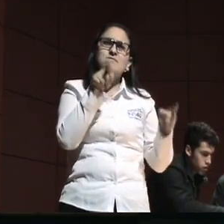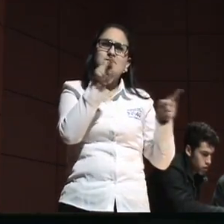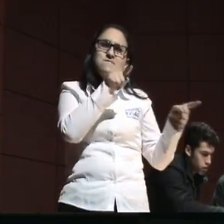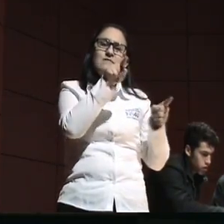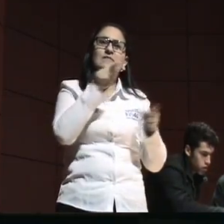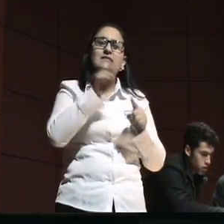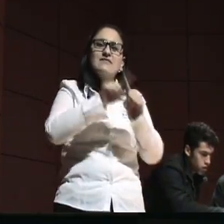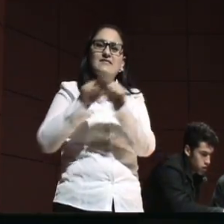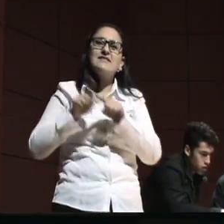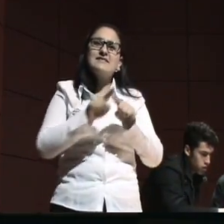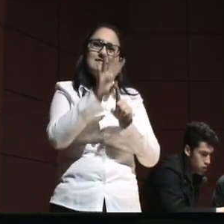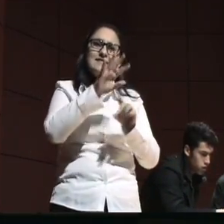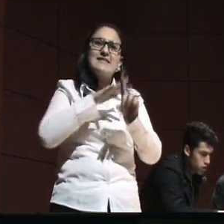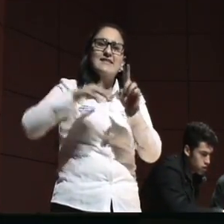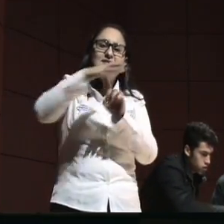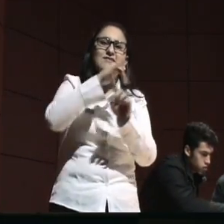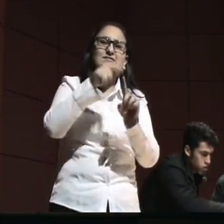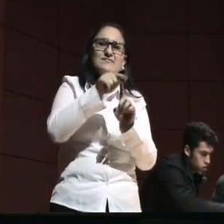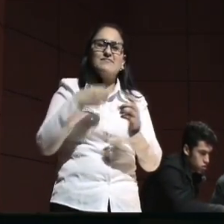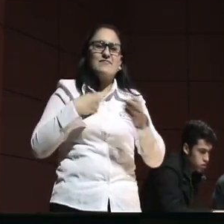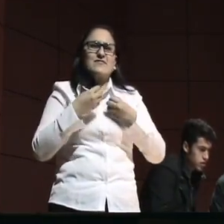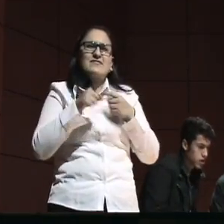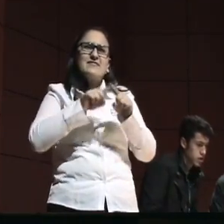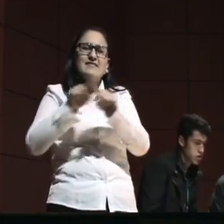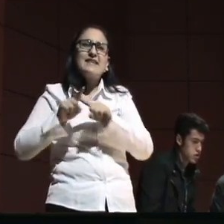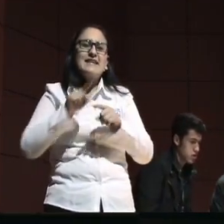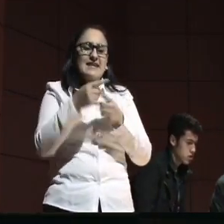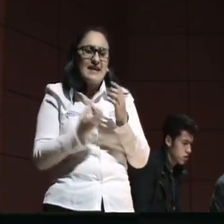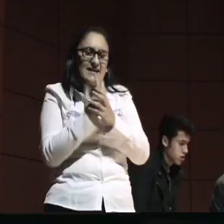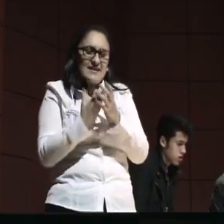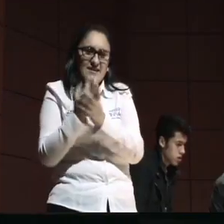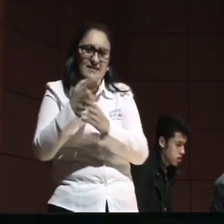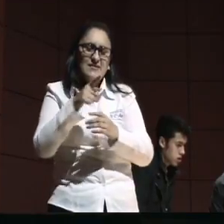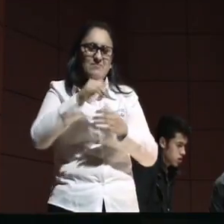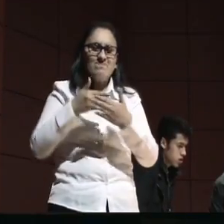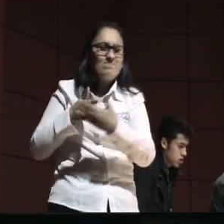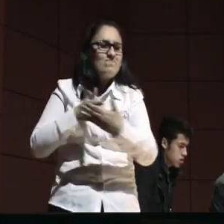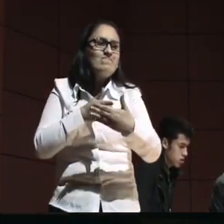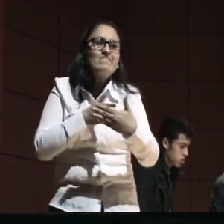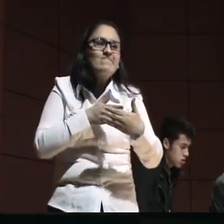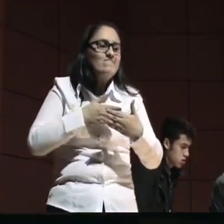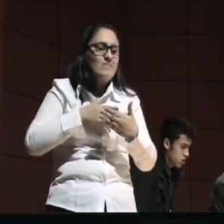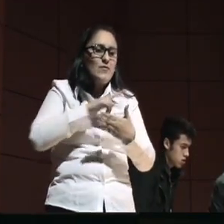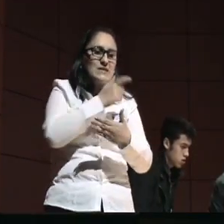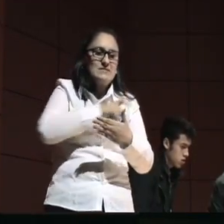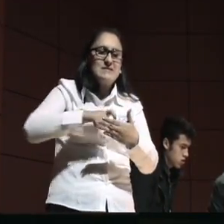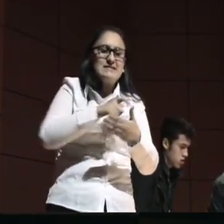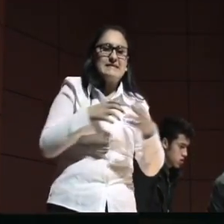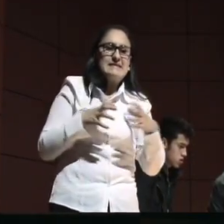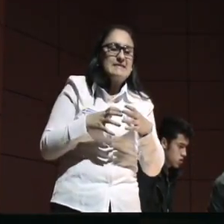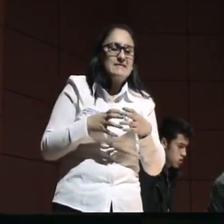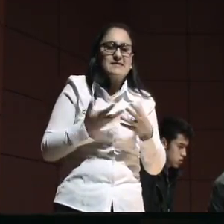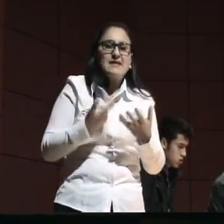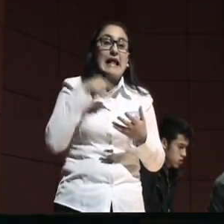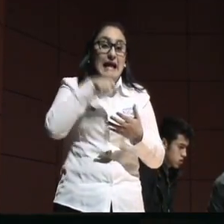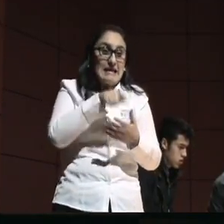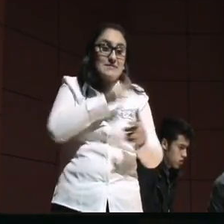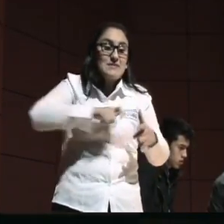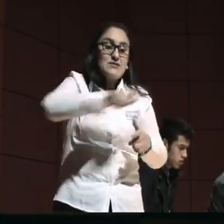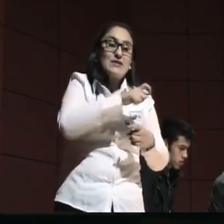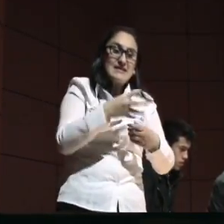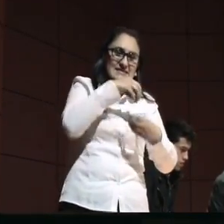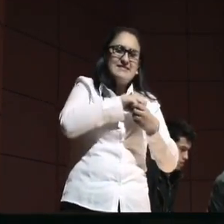tipos de entornos construidos para el buen vivir de unos, creando una serie de barreras para otros. Aún así, para que estas